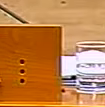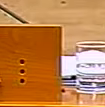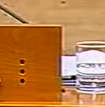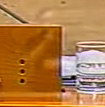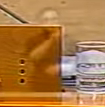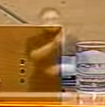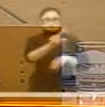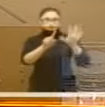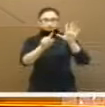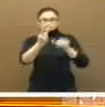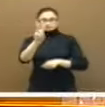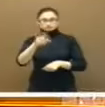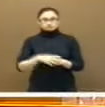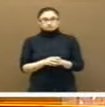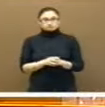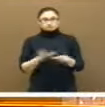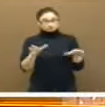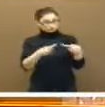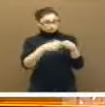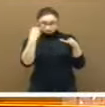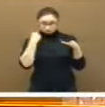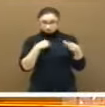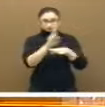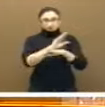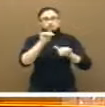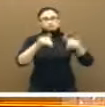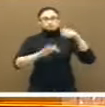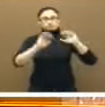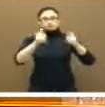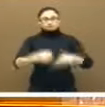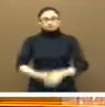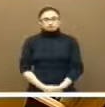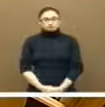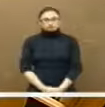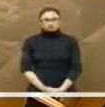número 263 del mismo grupo parlamentario. Entramos en votación.